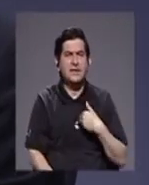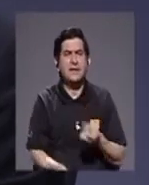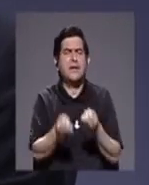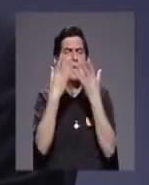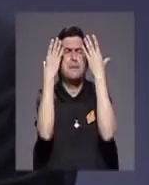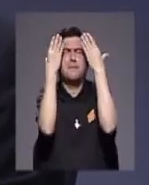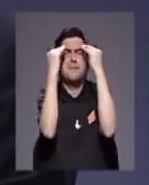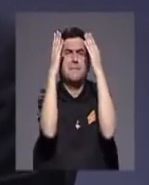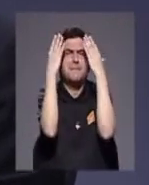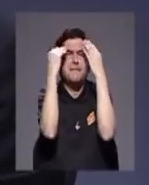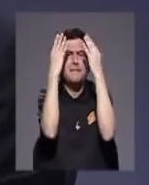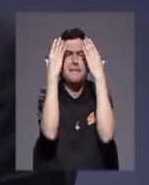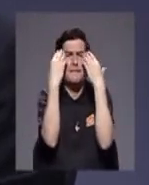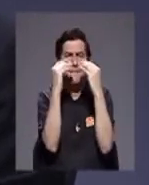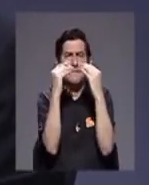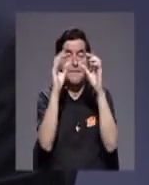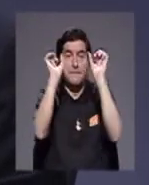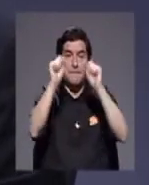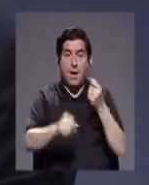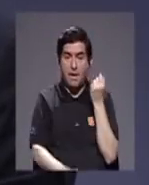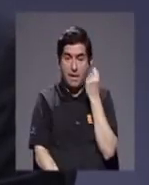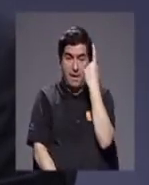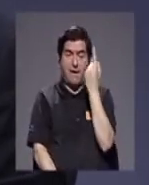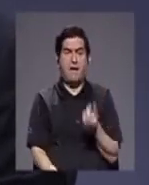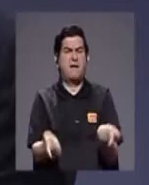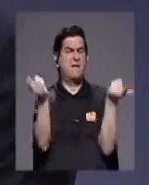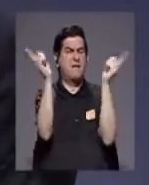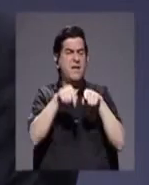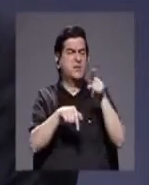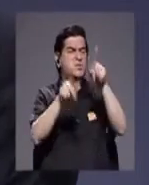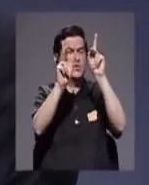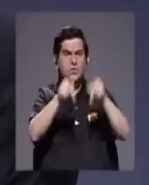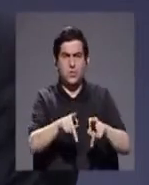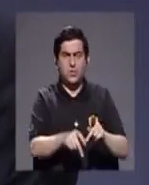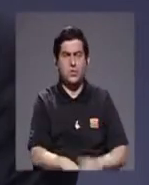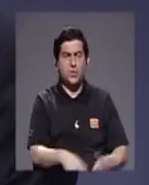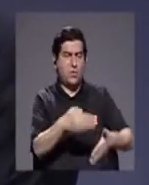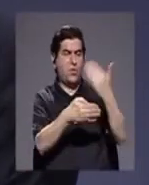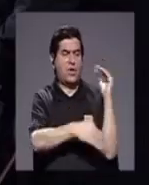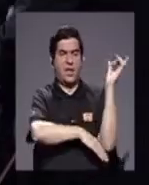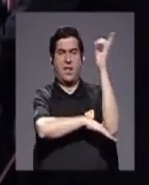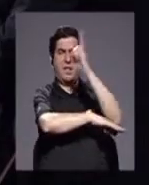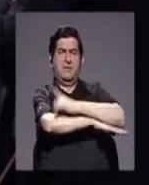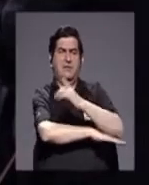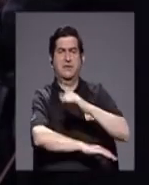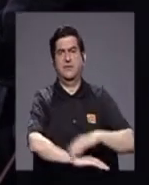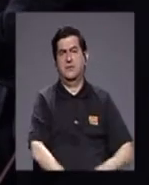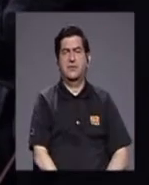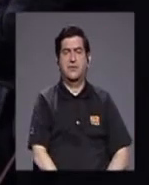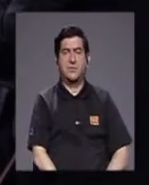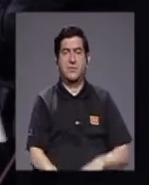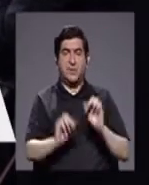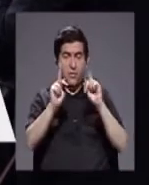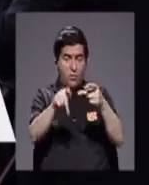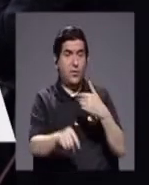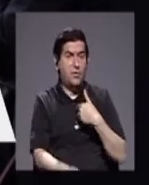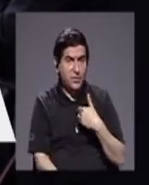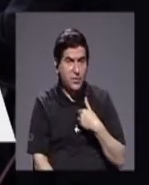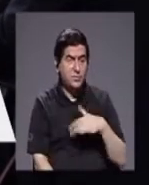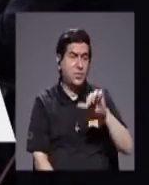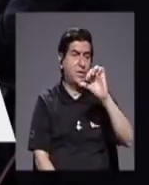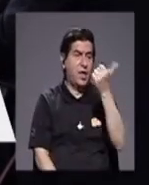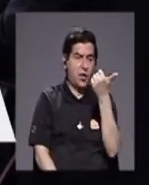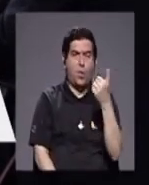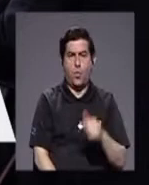de información para poder entender qué ha pasado con ese paciente en los días previos. Entonces, eso es la oportunidad que tenemos. Y lo